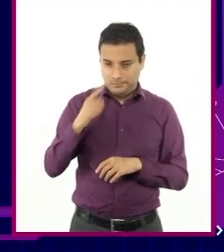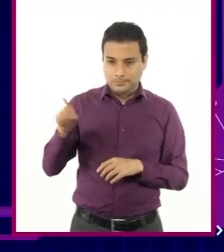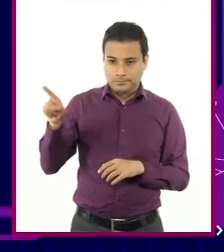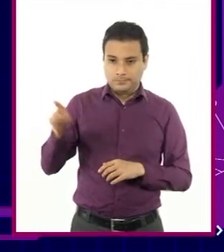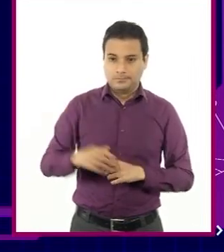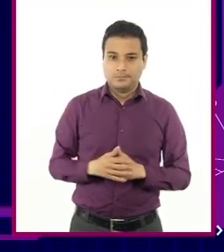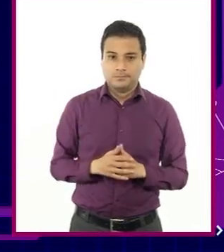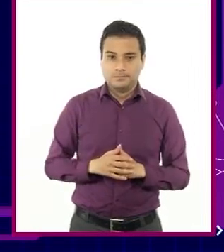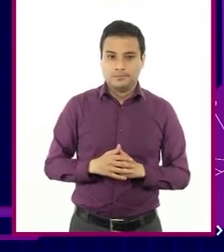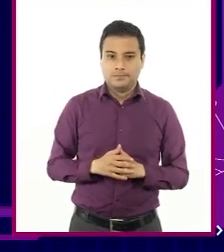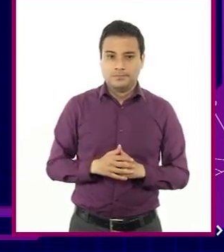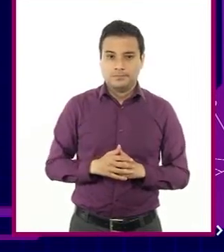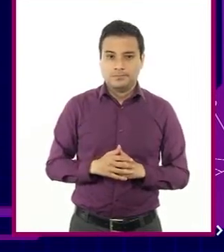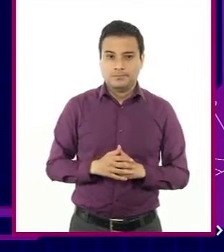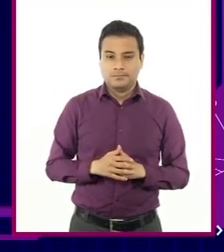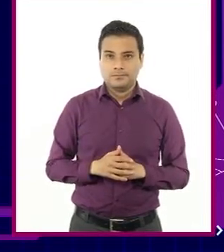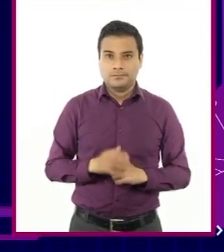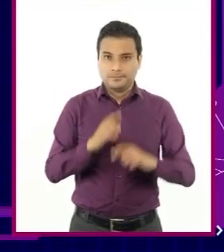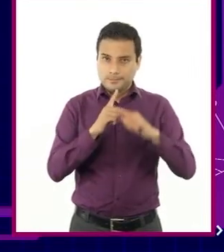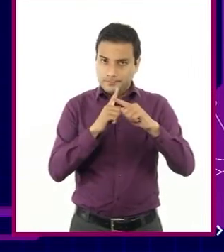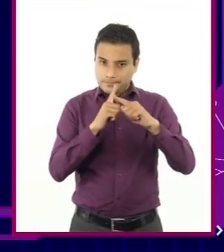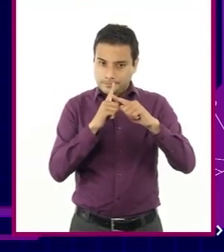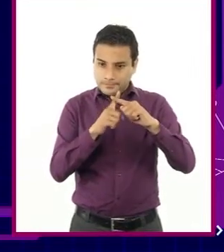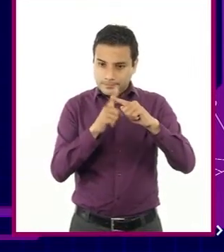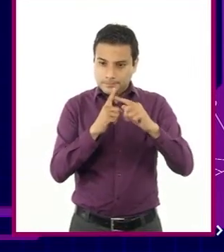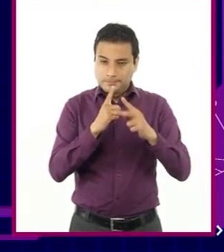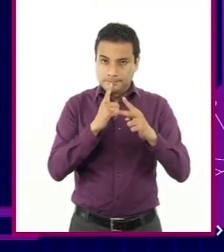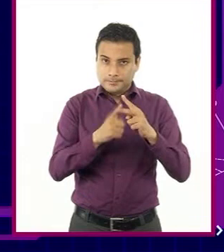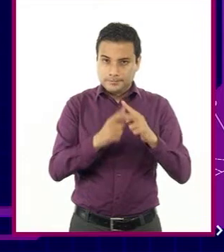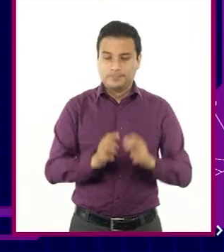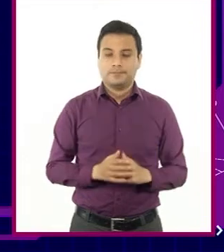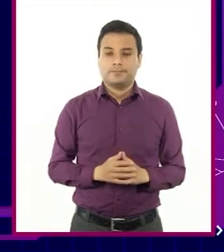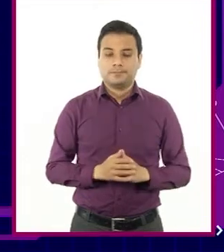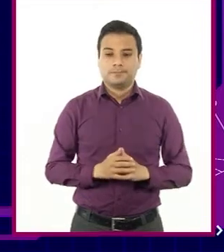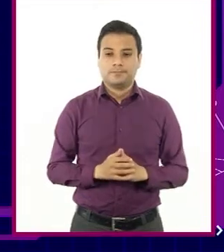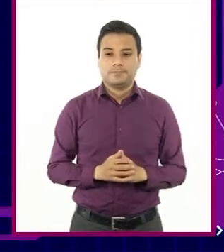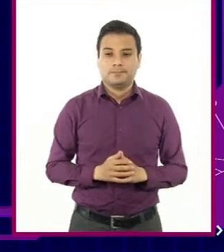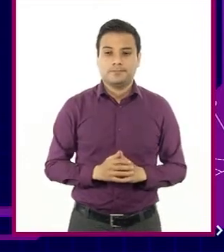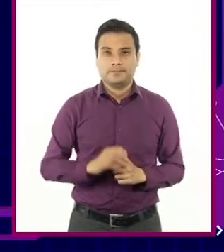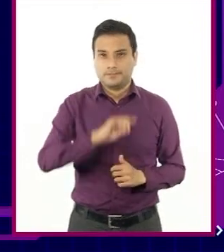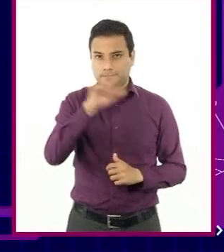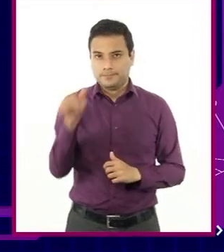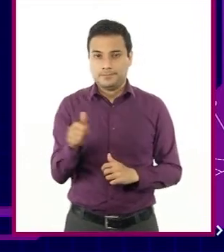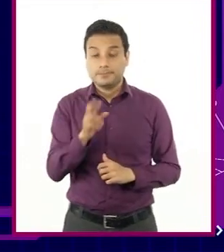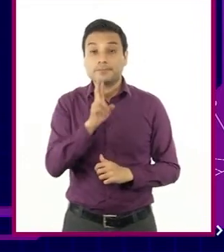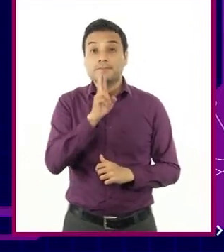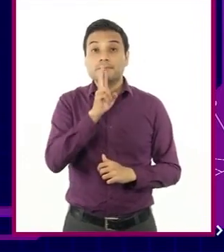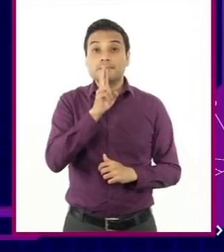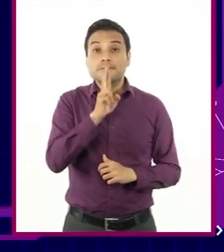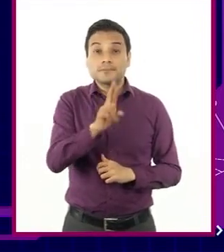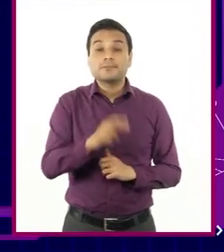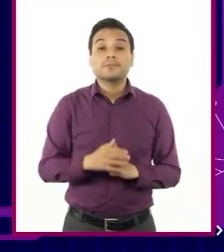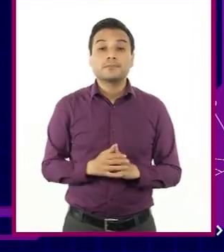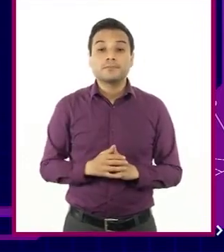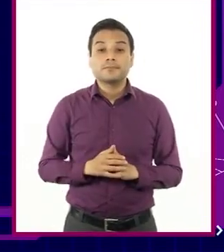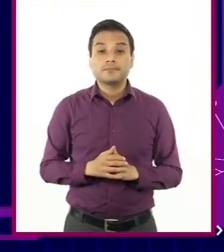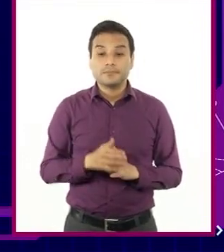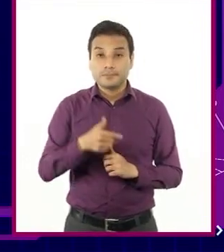por 0.3048 metros entre un pie. Al resolver las operaciones obtenemos